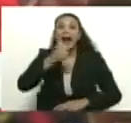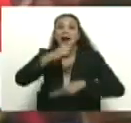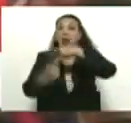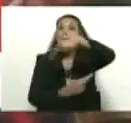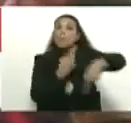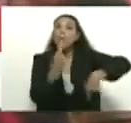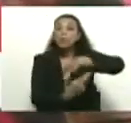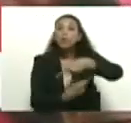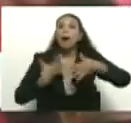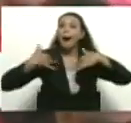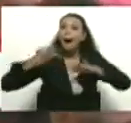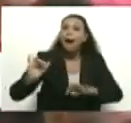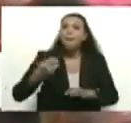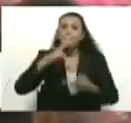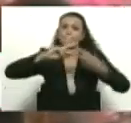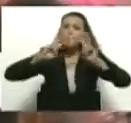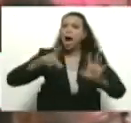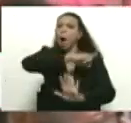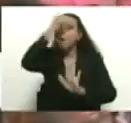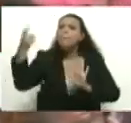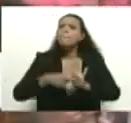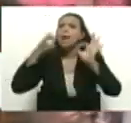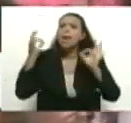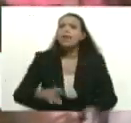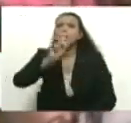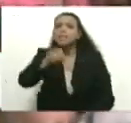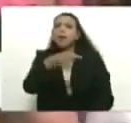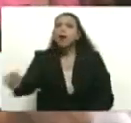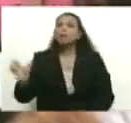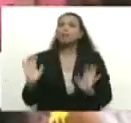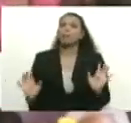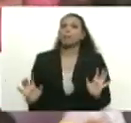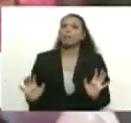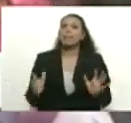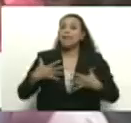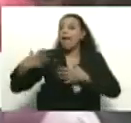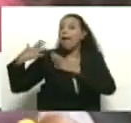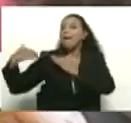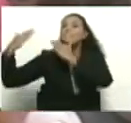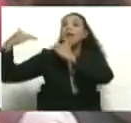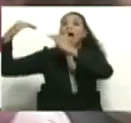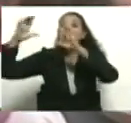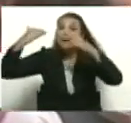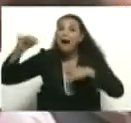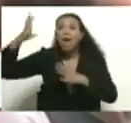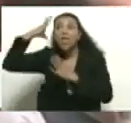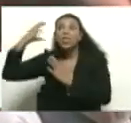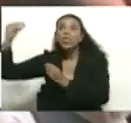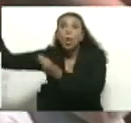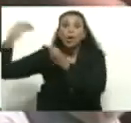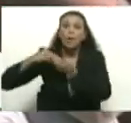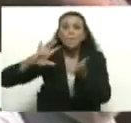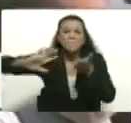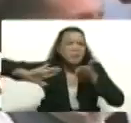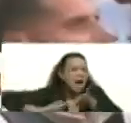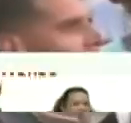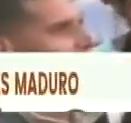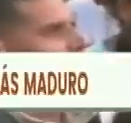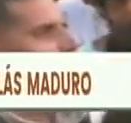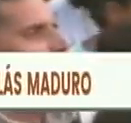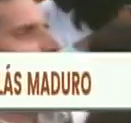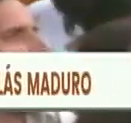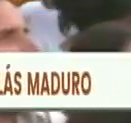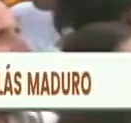revolución, aquí va a haber paz. Aquí va a haber esperanza, porque ellos han querido matarnos la esperanza a